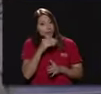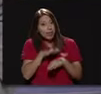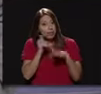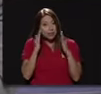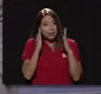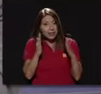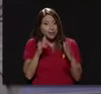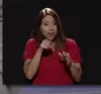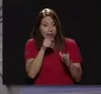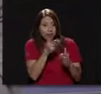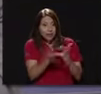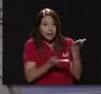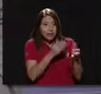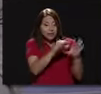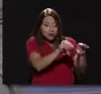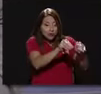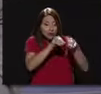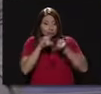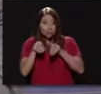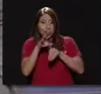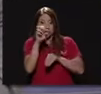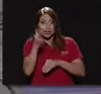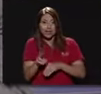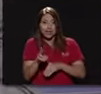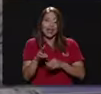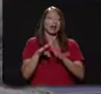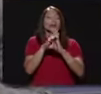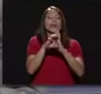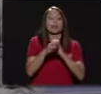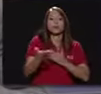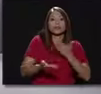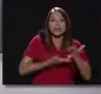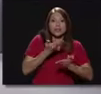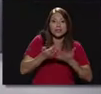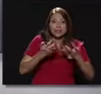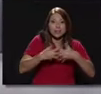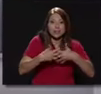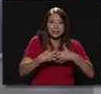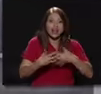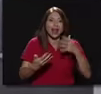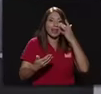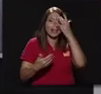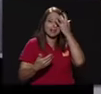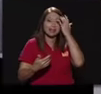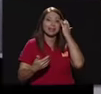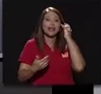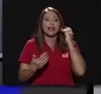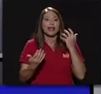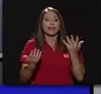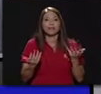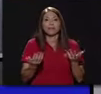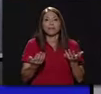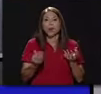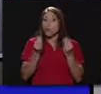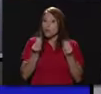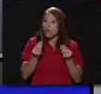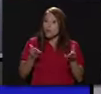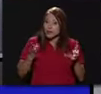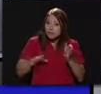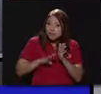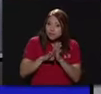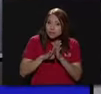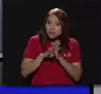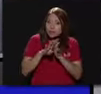esos servicios hacia Costa Rica. Entonces, vemos todo lo que son los servicios empresariales, es muy